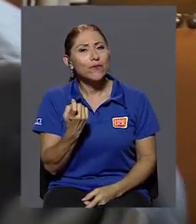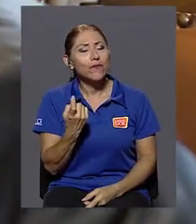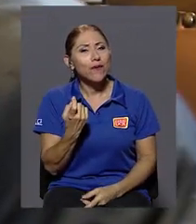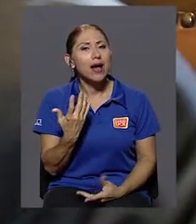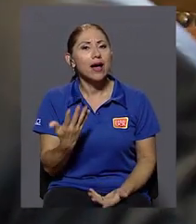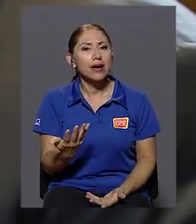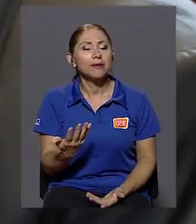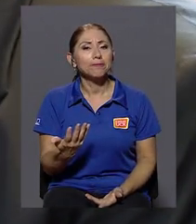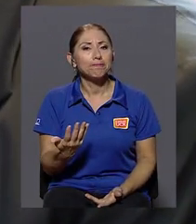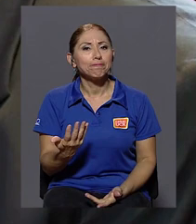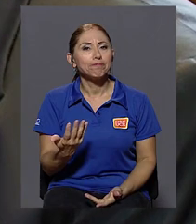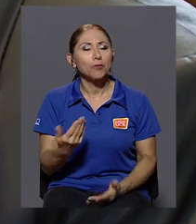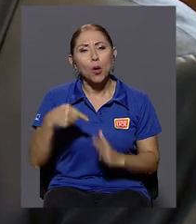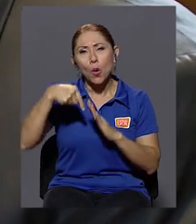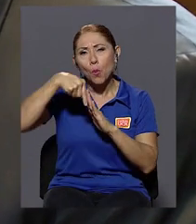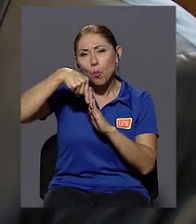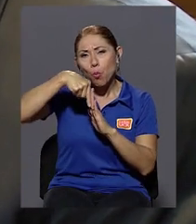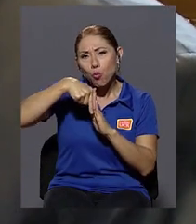faltó